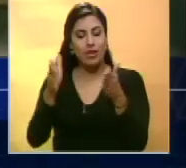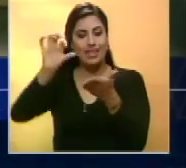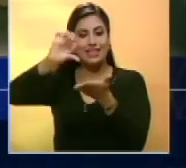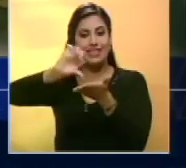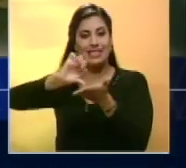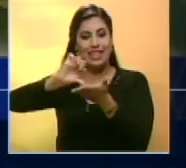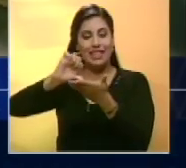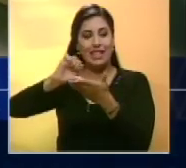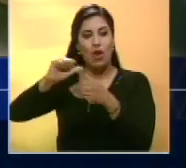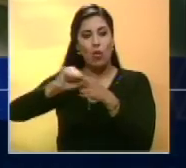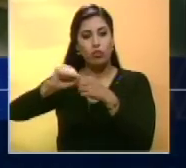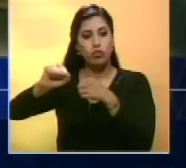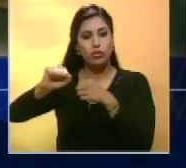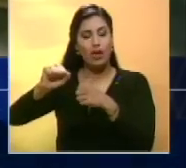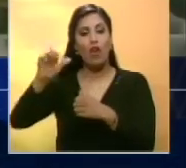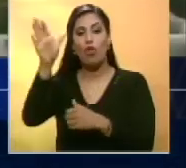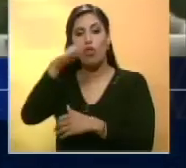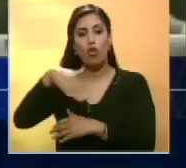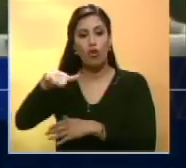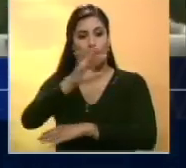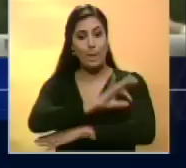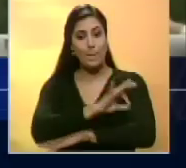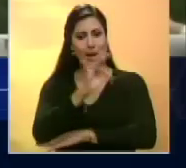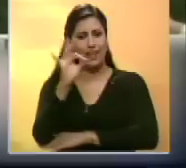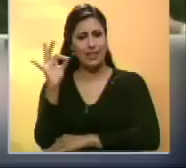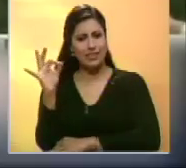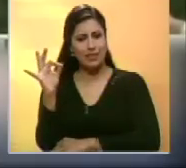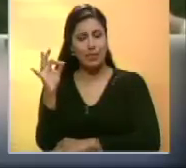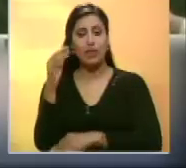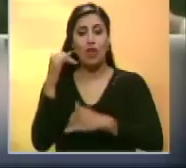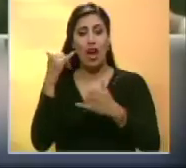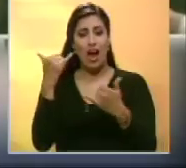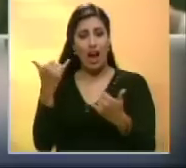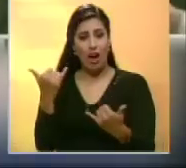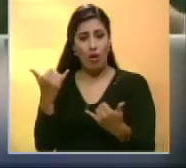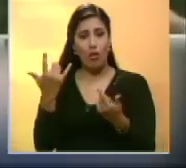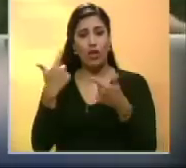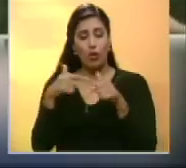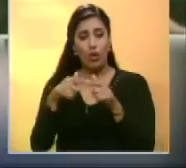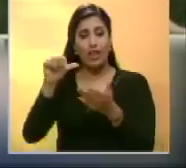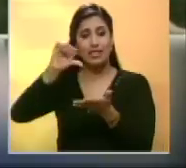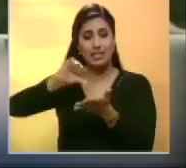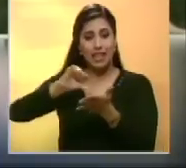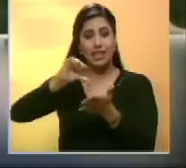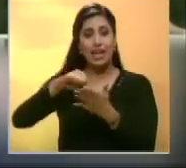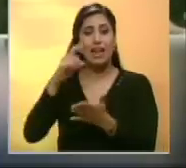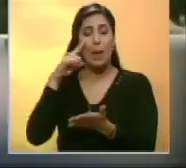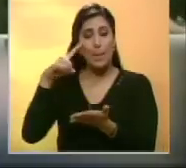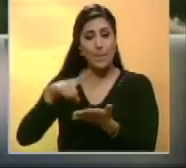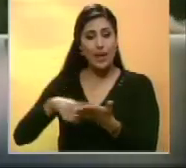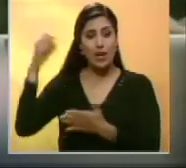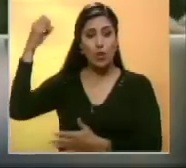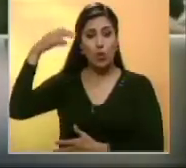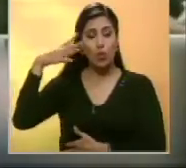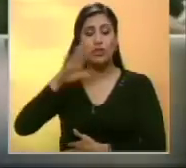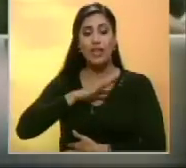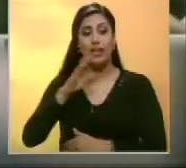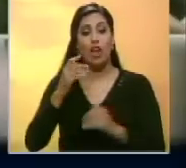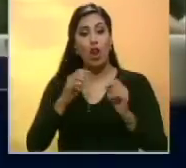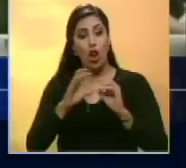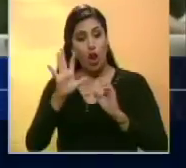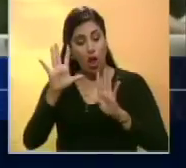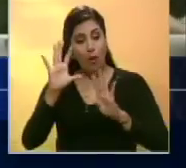central termoeléctrica en el estado de Barquisimeto. Inaugurando una central y otras que tenemos, por supuesto, pues son 1000 megavatios, esta nos va a dar 90